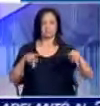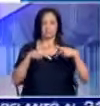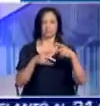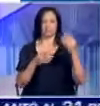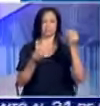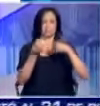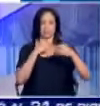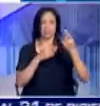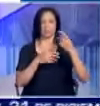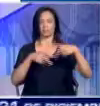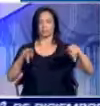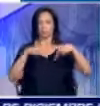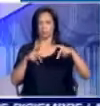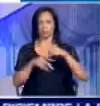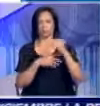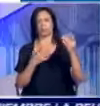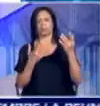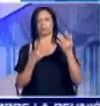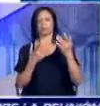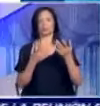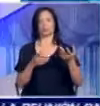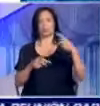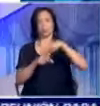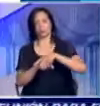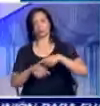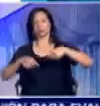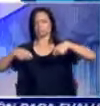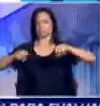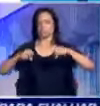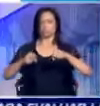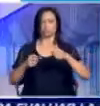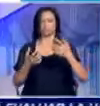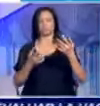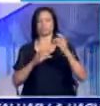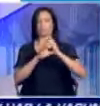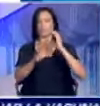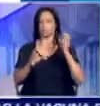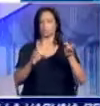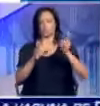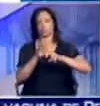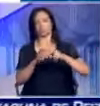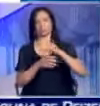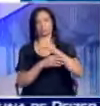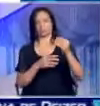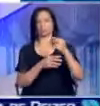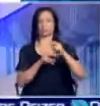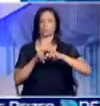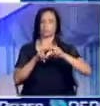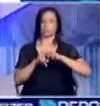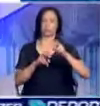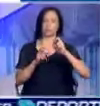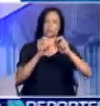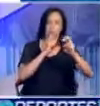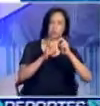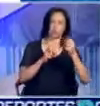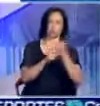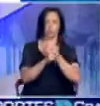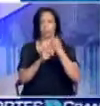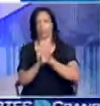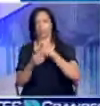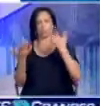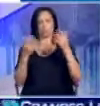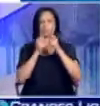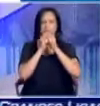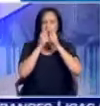para comida para fiesta móntate en concho móntate en la guagua móntate en el metro en lo otro trabaja